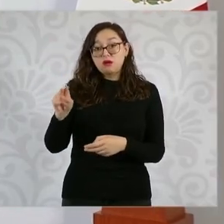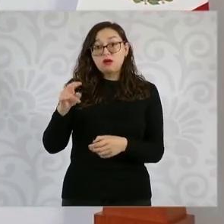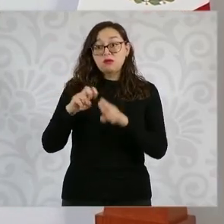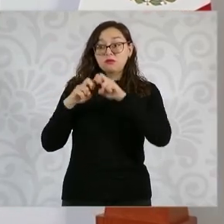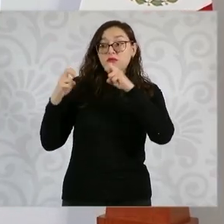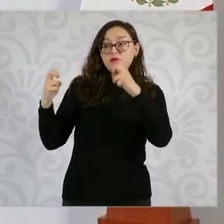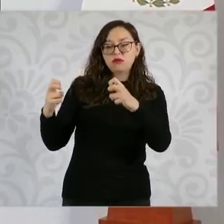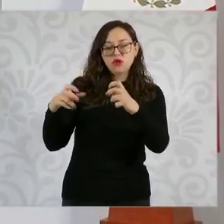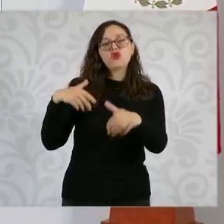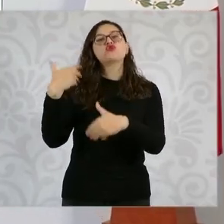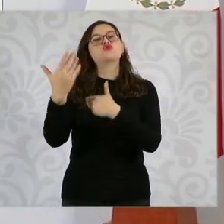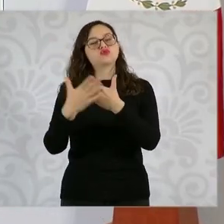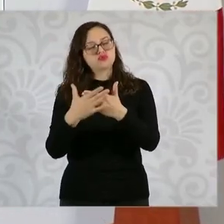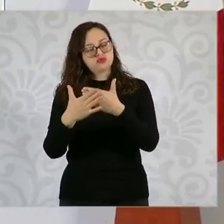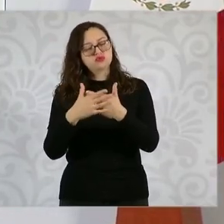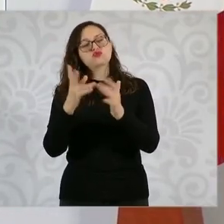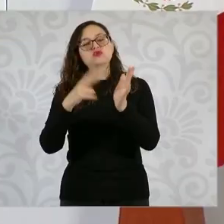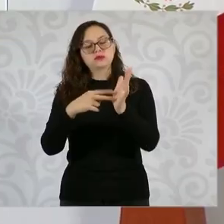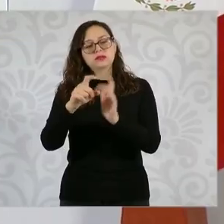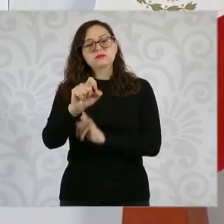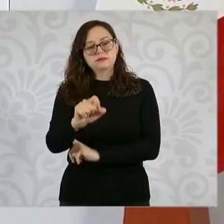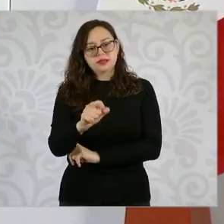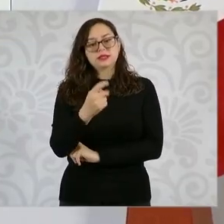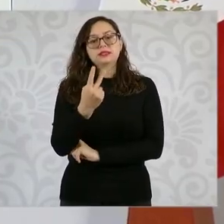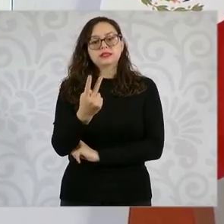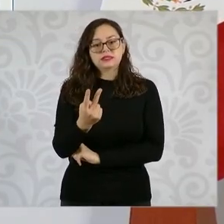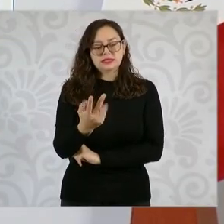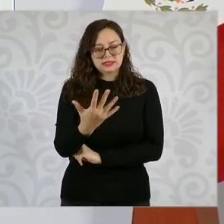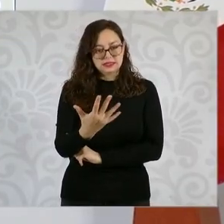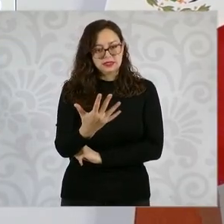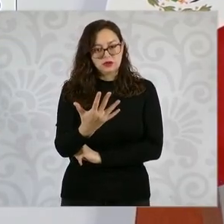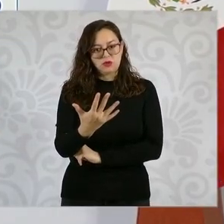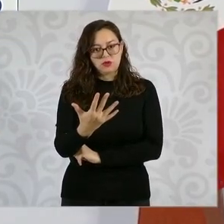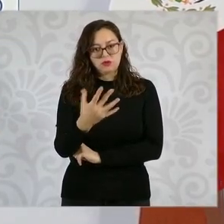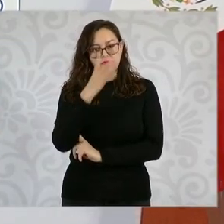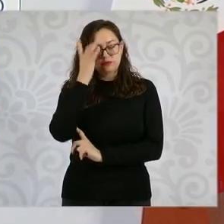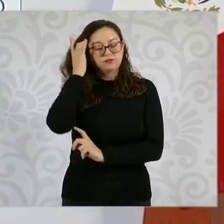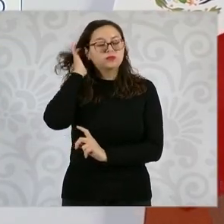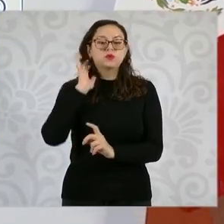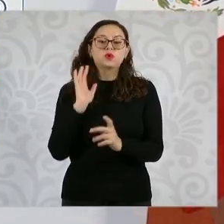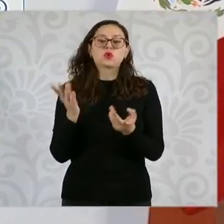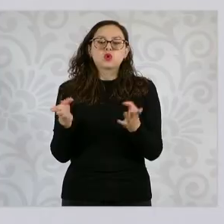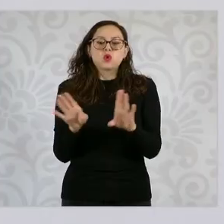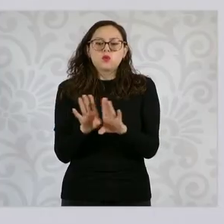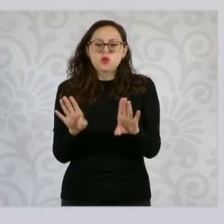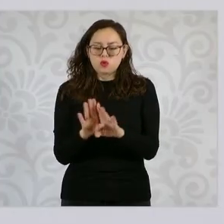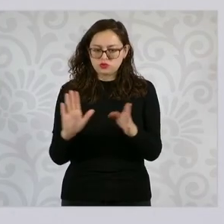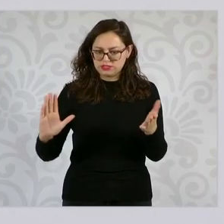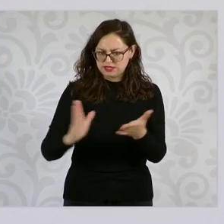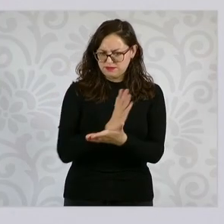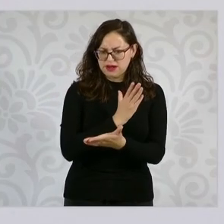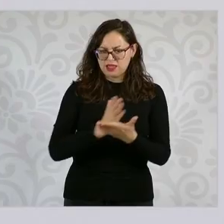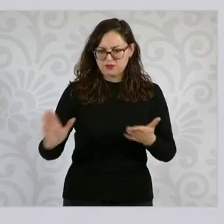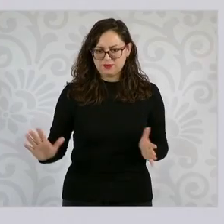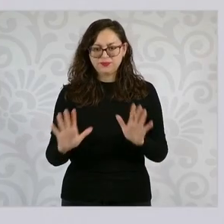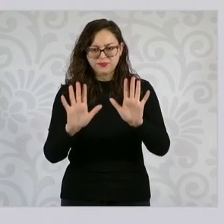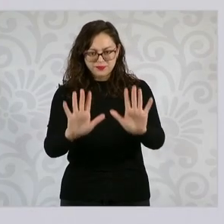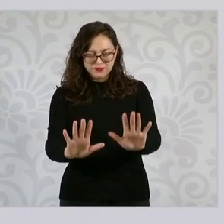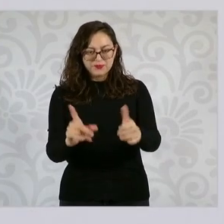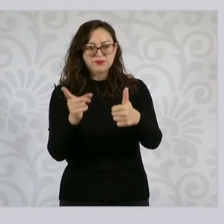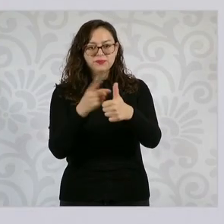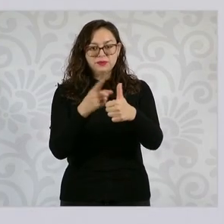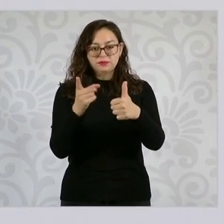los que se elijan en el 2025 y quiénes se elijan en el 2027? Primero, las